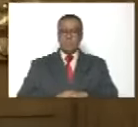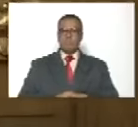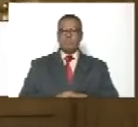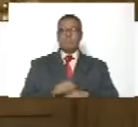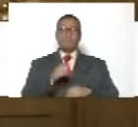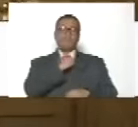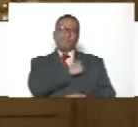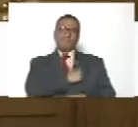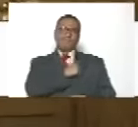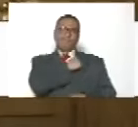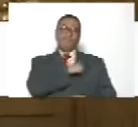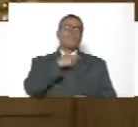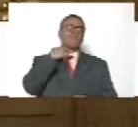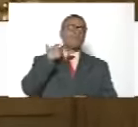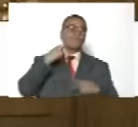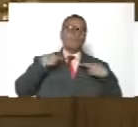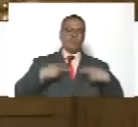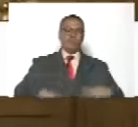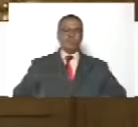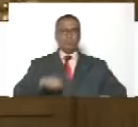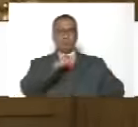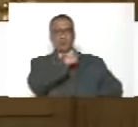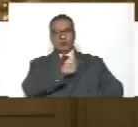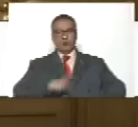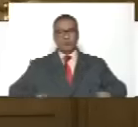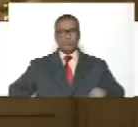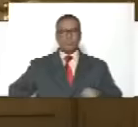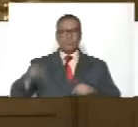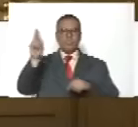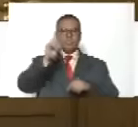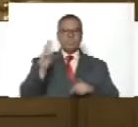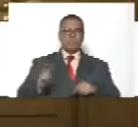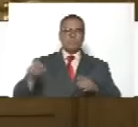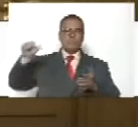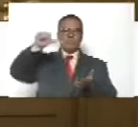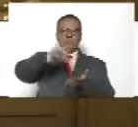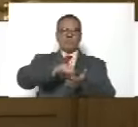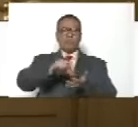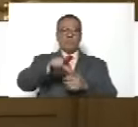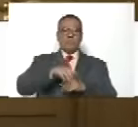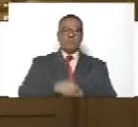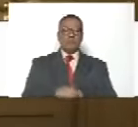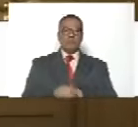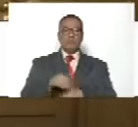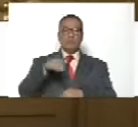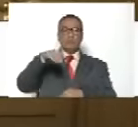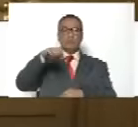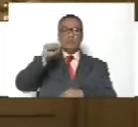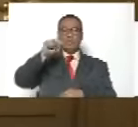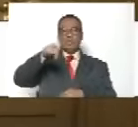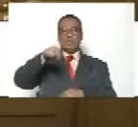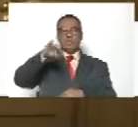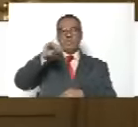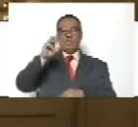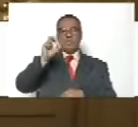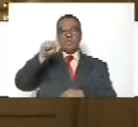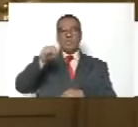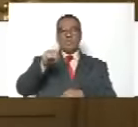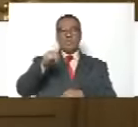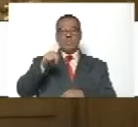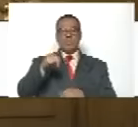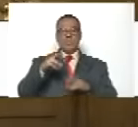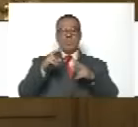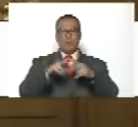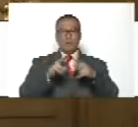donde lamentablemente pierde la vida el presidente de la República Islámica de Irán, Seyed Raisi Ebrahim, su